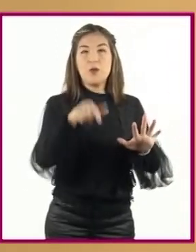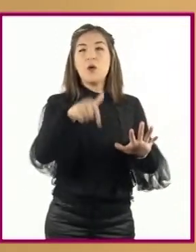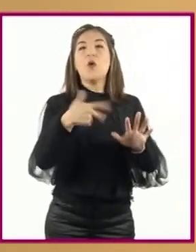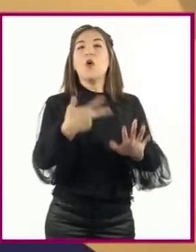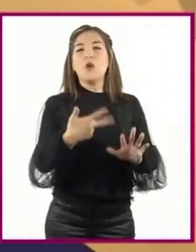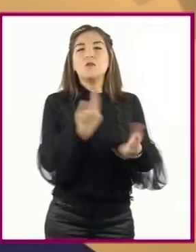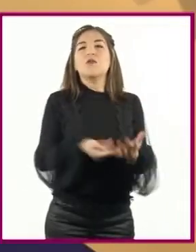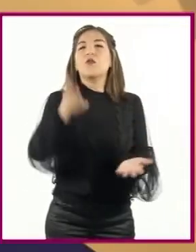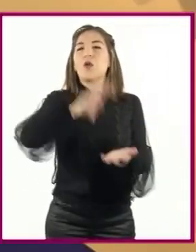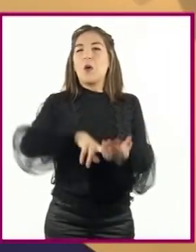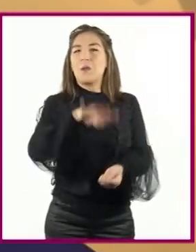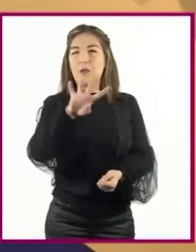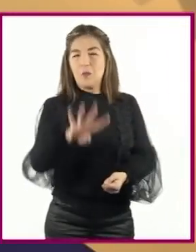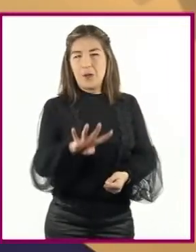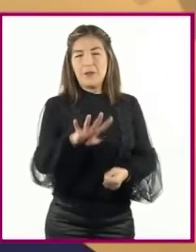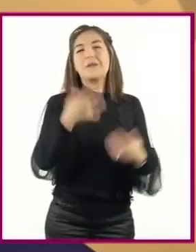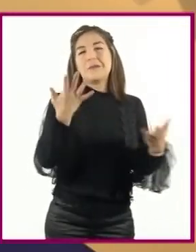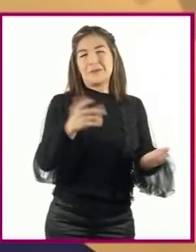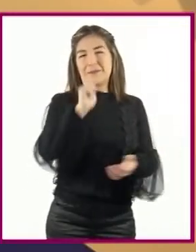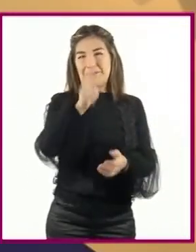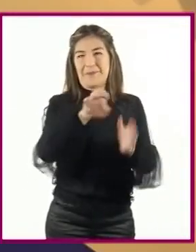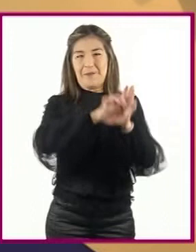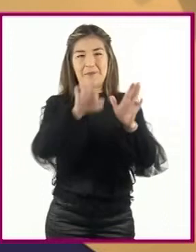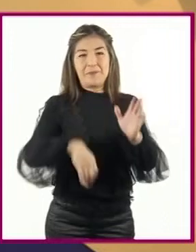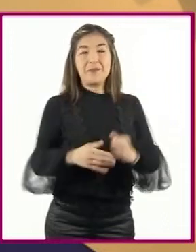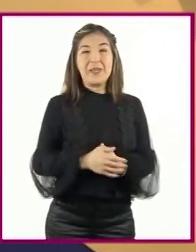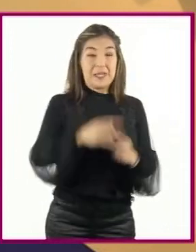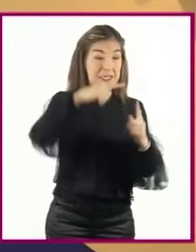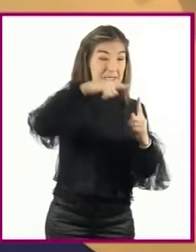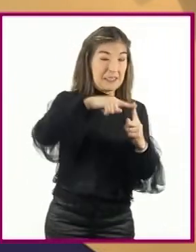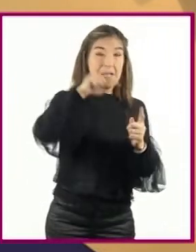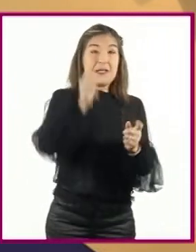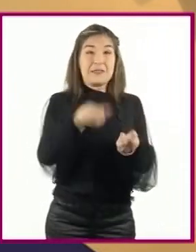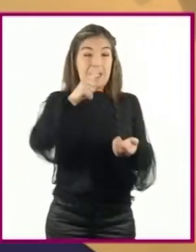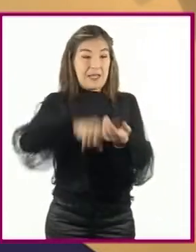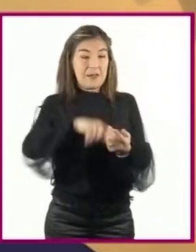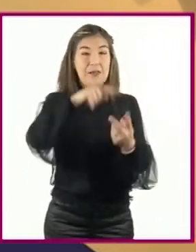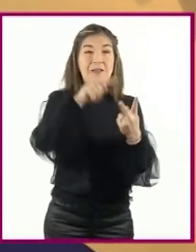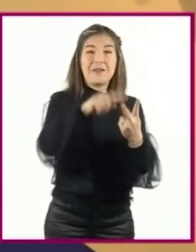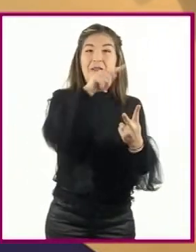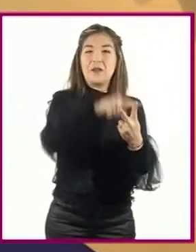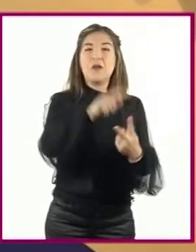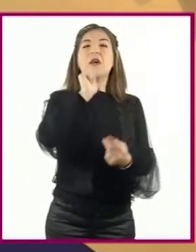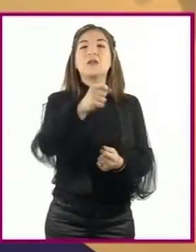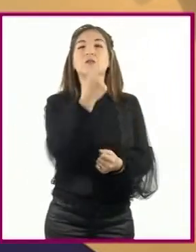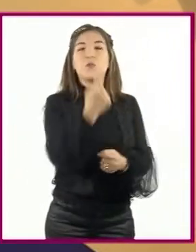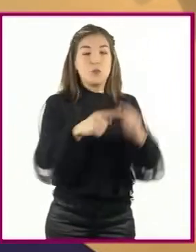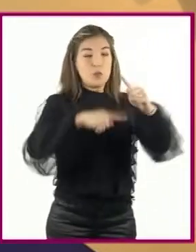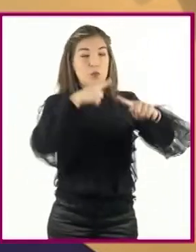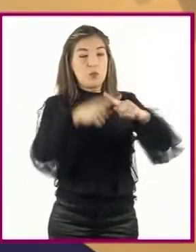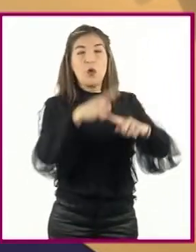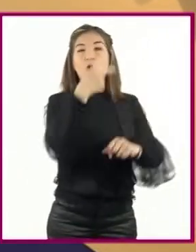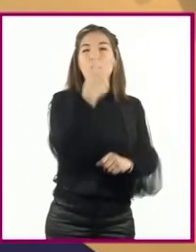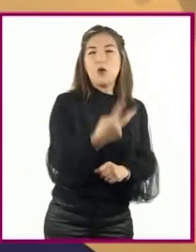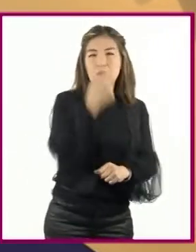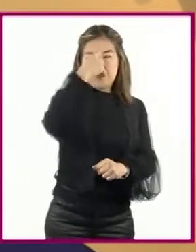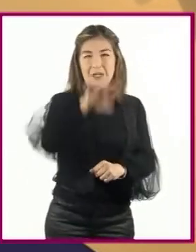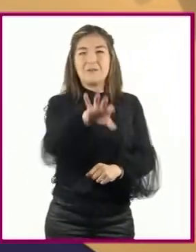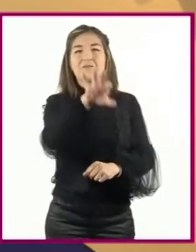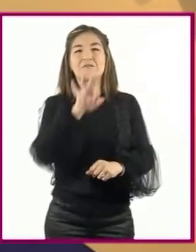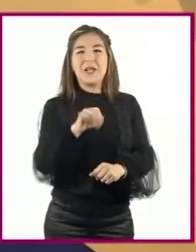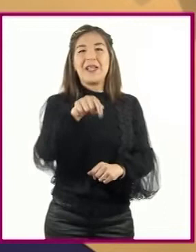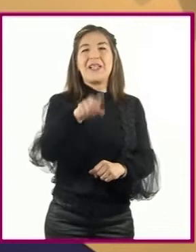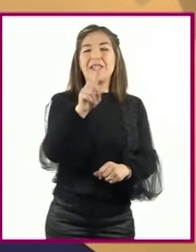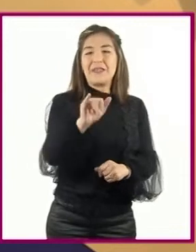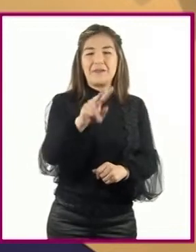de 4. O mejor aún, el dividendo y el divisor de la operación 1 se multiplicaron por 2 para obtener el